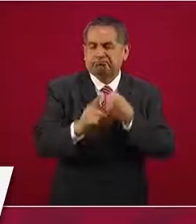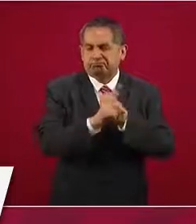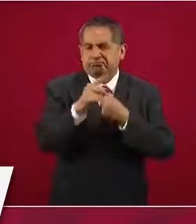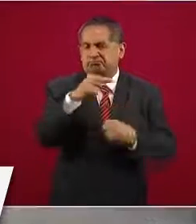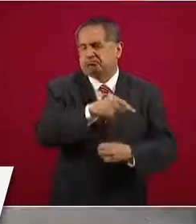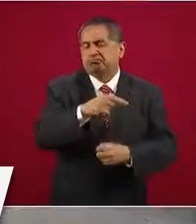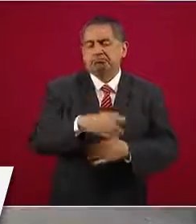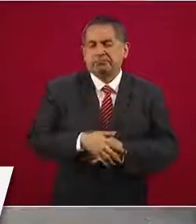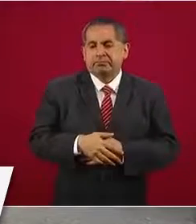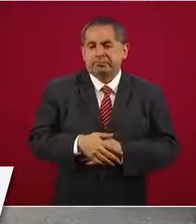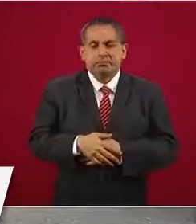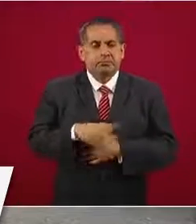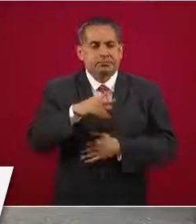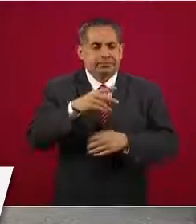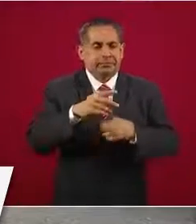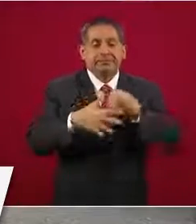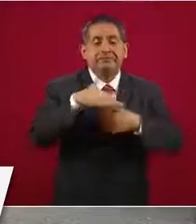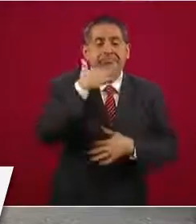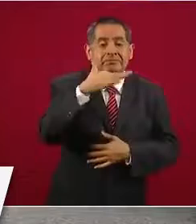No es una pandemia,